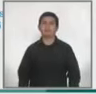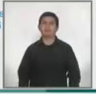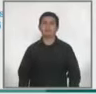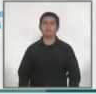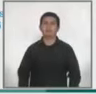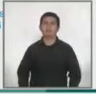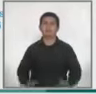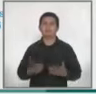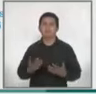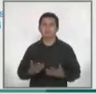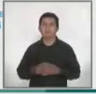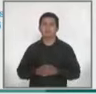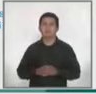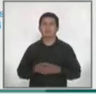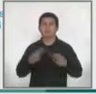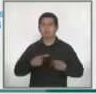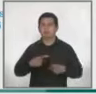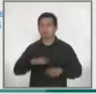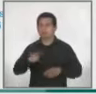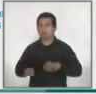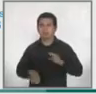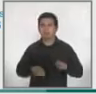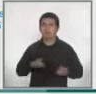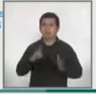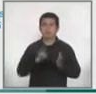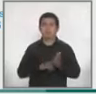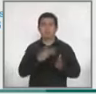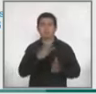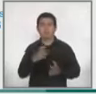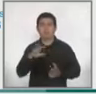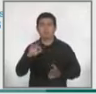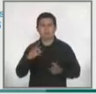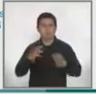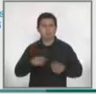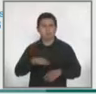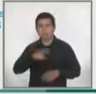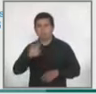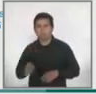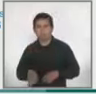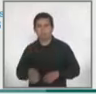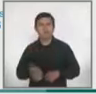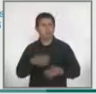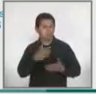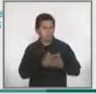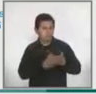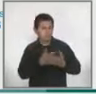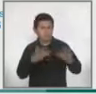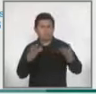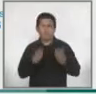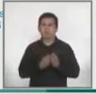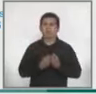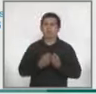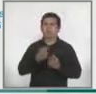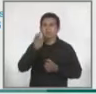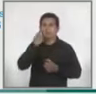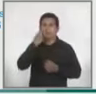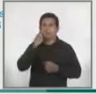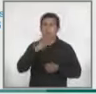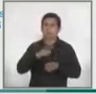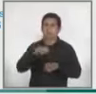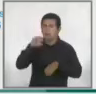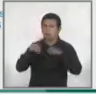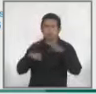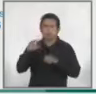En el reporte de las defunciones, de las 1,340 defunciones, nos están afectando principalmente por grupo de